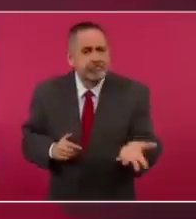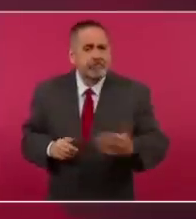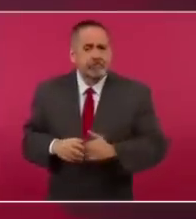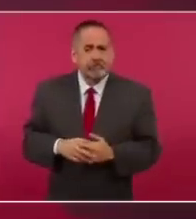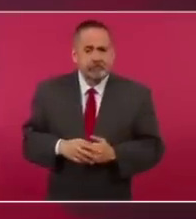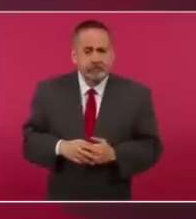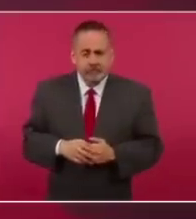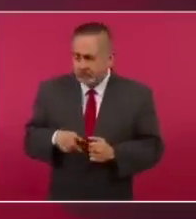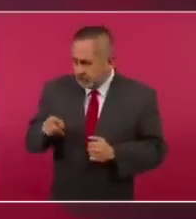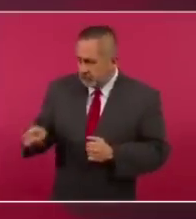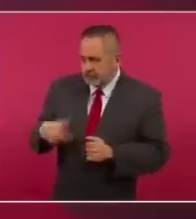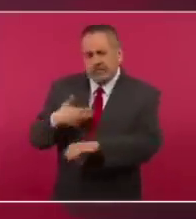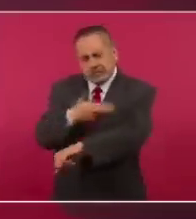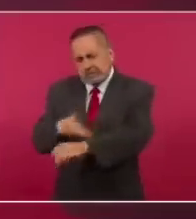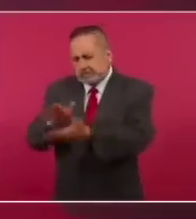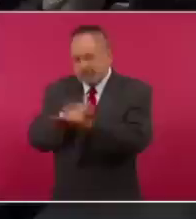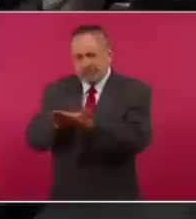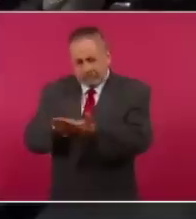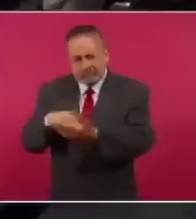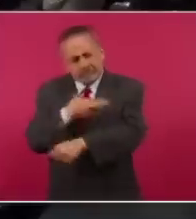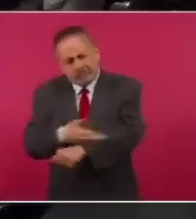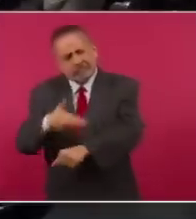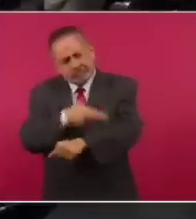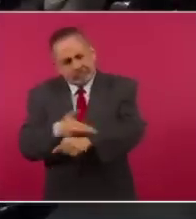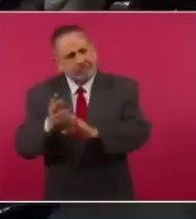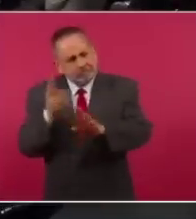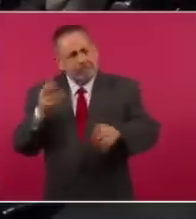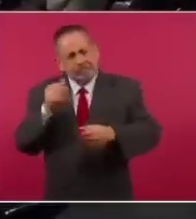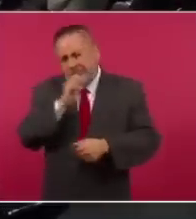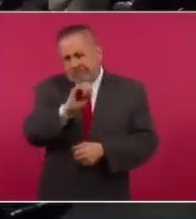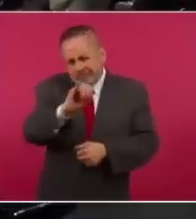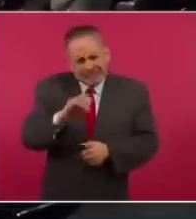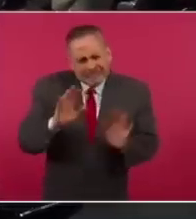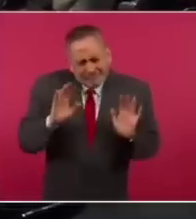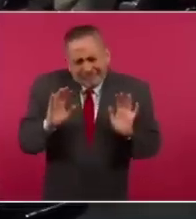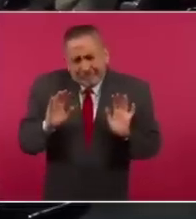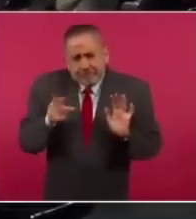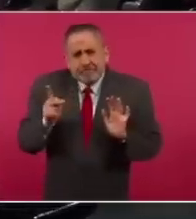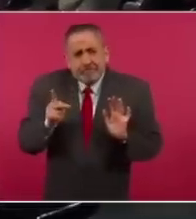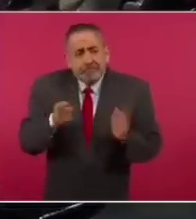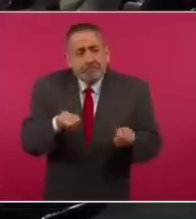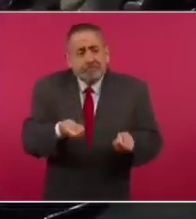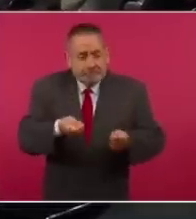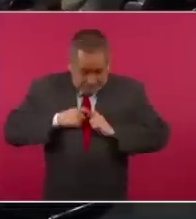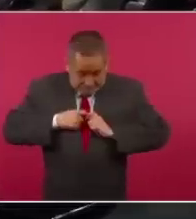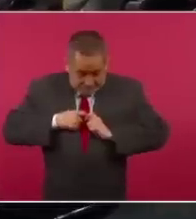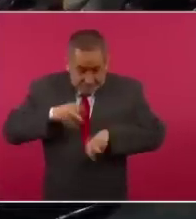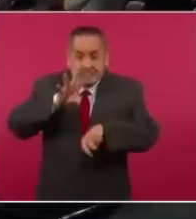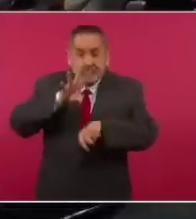decir, me lleva tiempo, tengo que hacer todos estos trámites, pero ya no